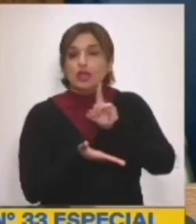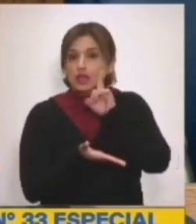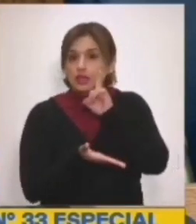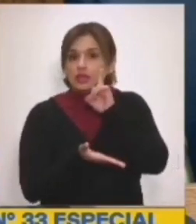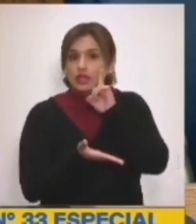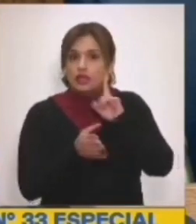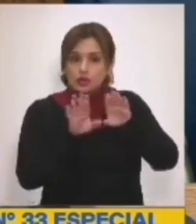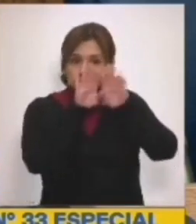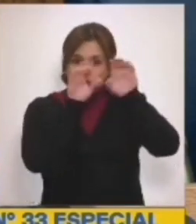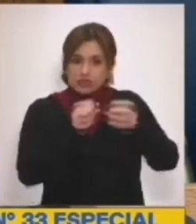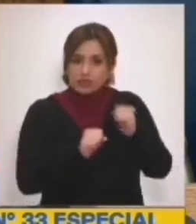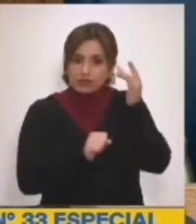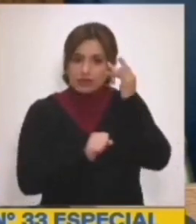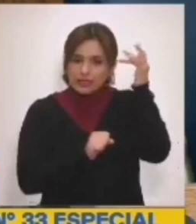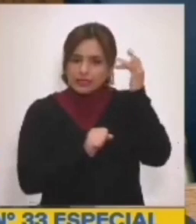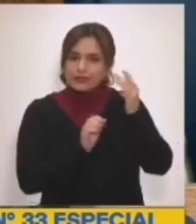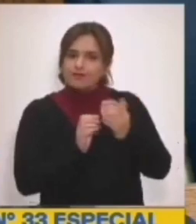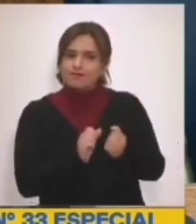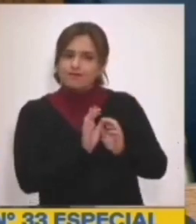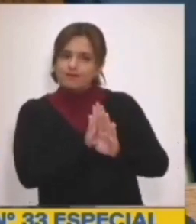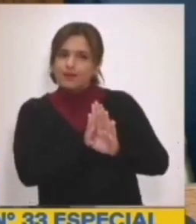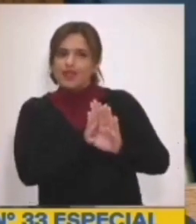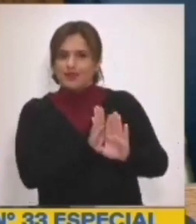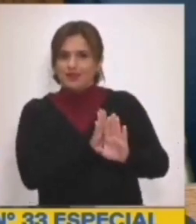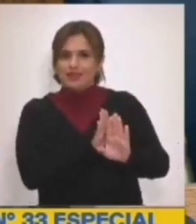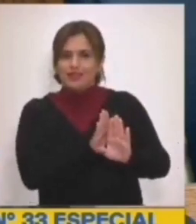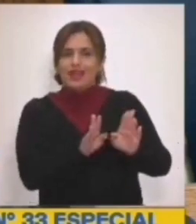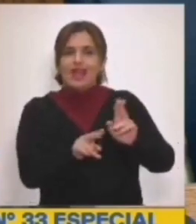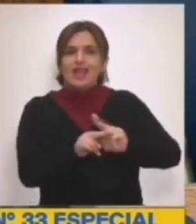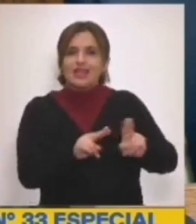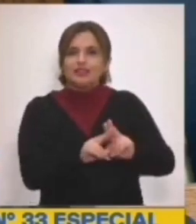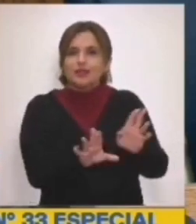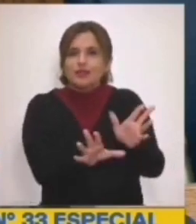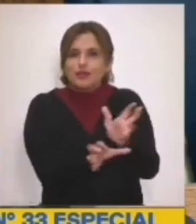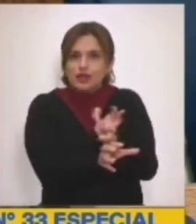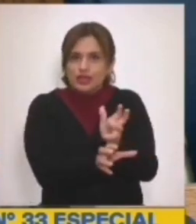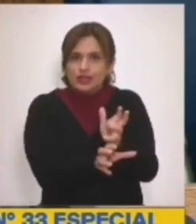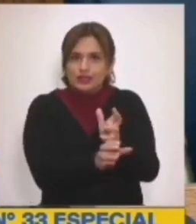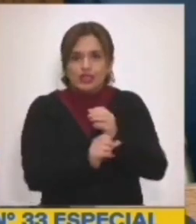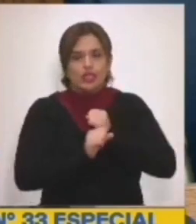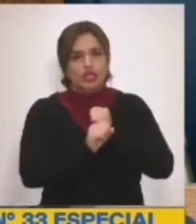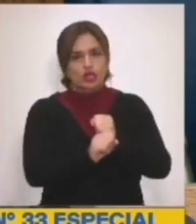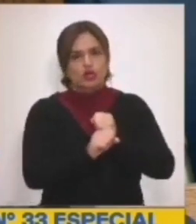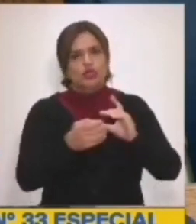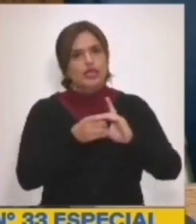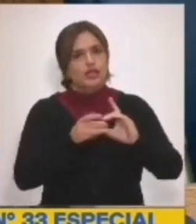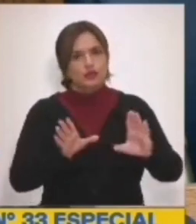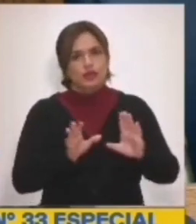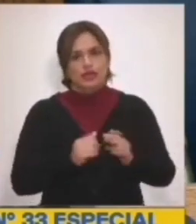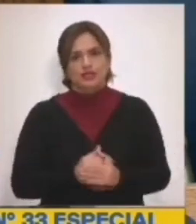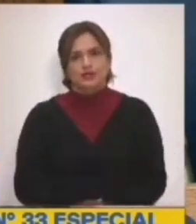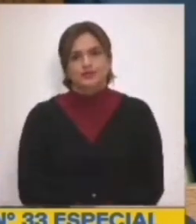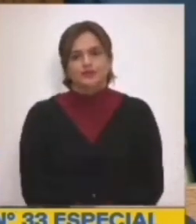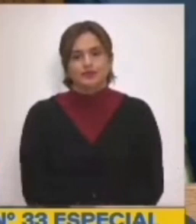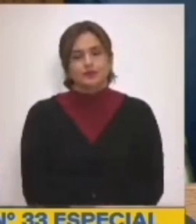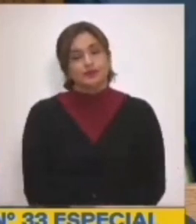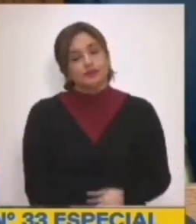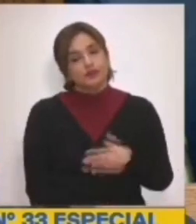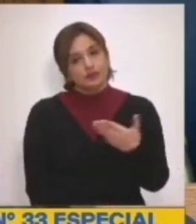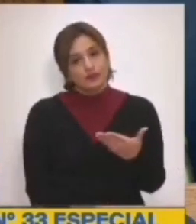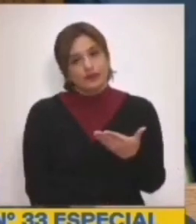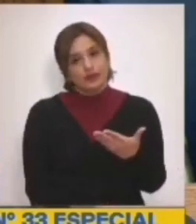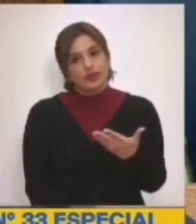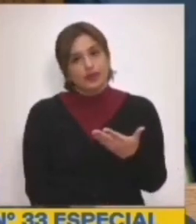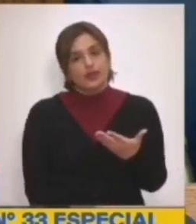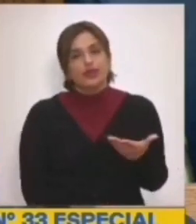para poder prevenir para poder evitar actos violentos Y antes democráticos de cualquier naturaleza entonces hay que